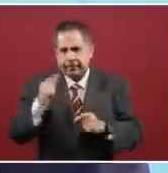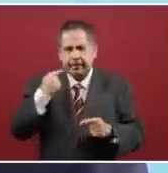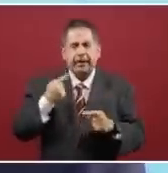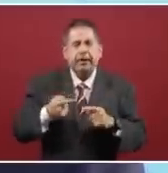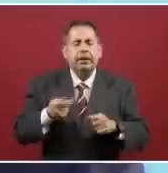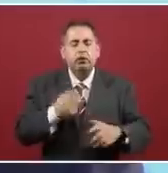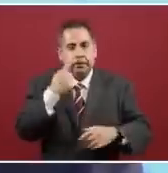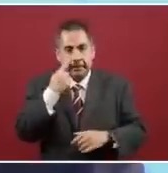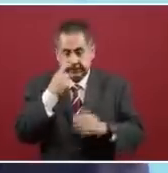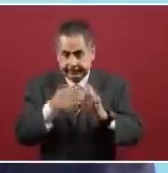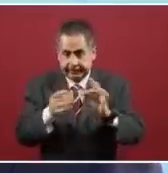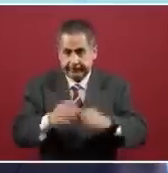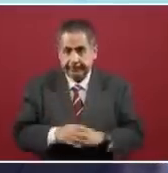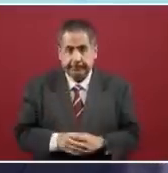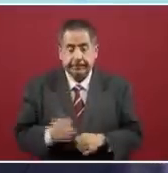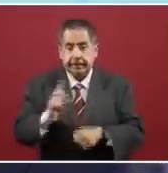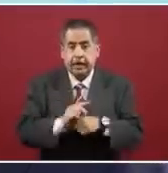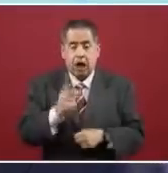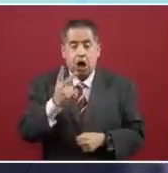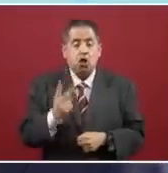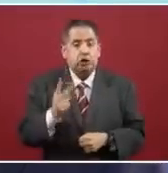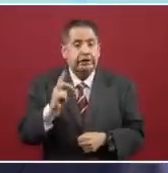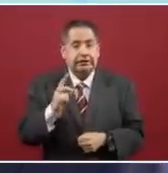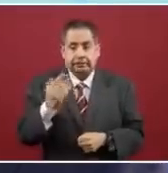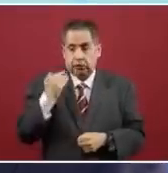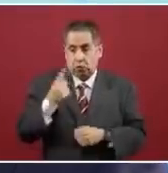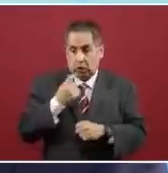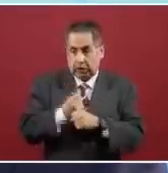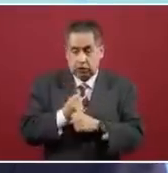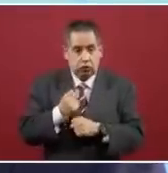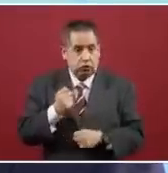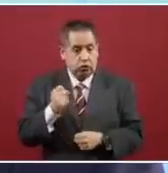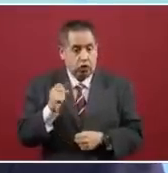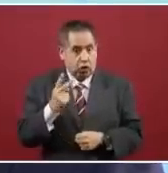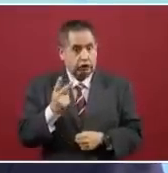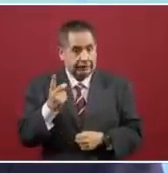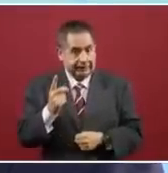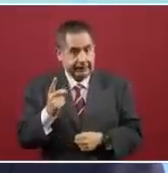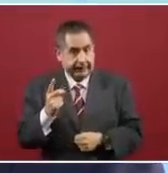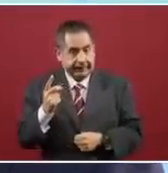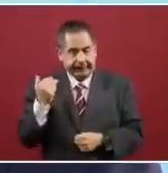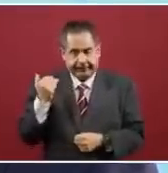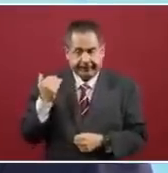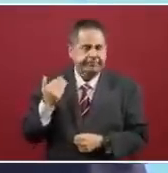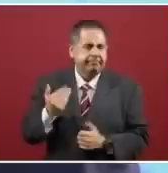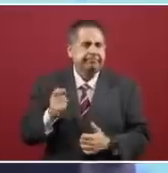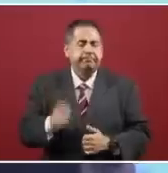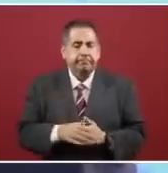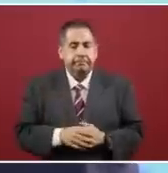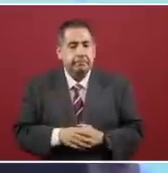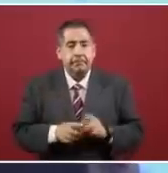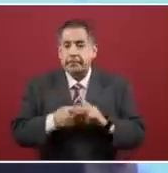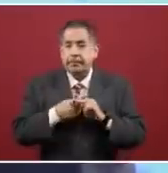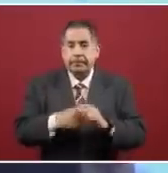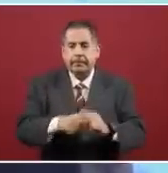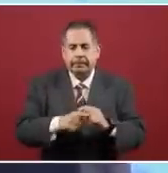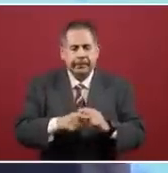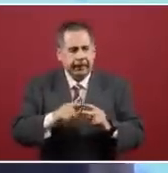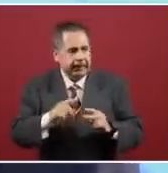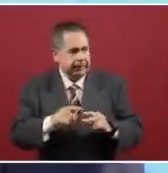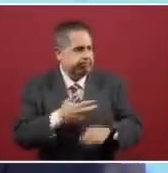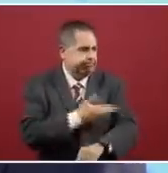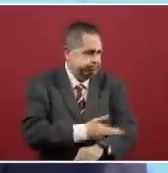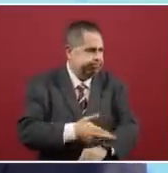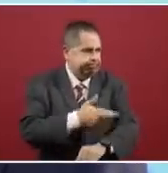meses. Primero, el 2 de diciembre del año pasado logramos ya iniciar con esta intención de